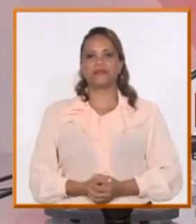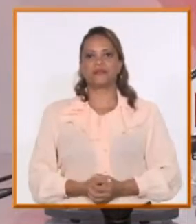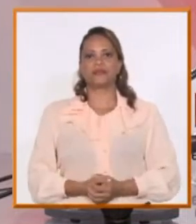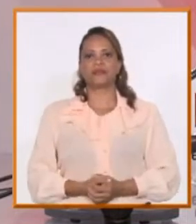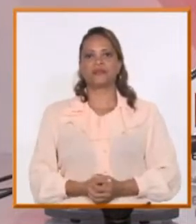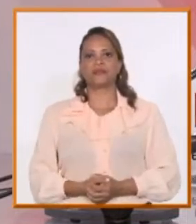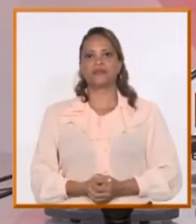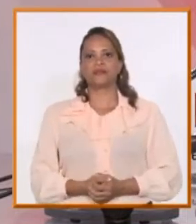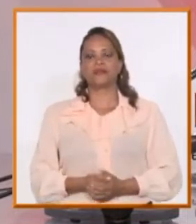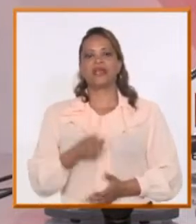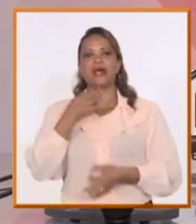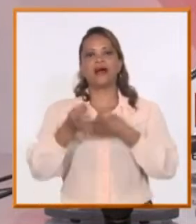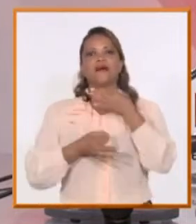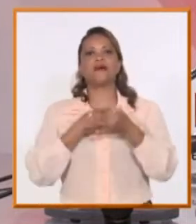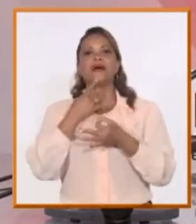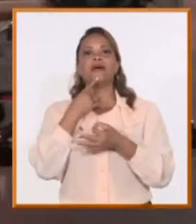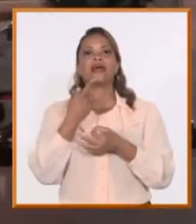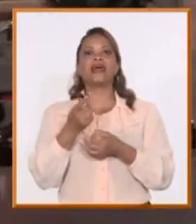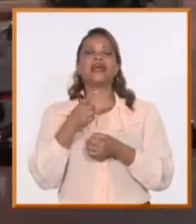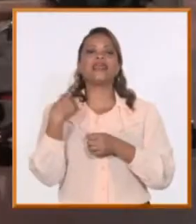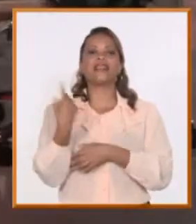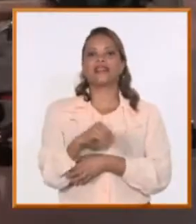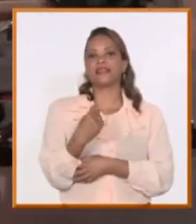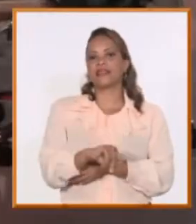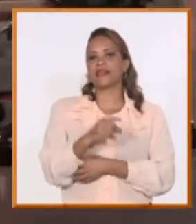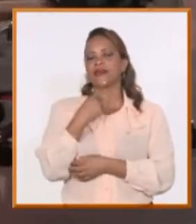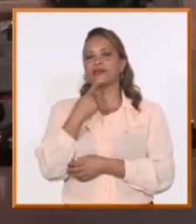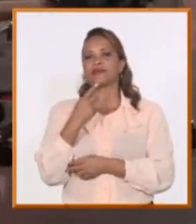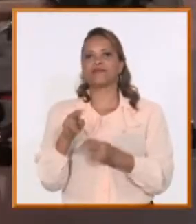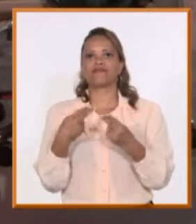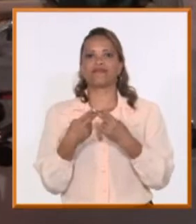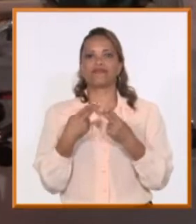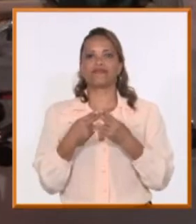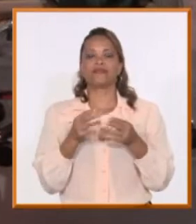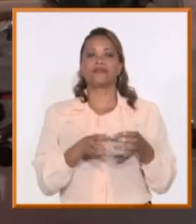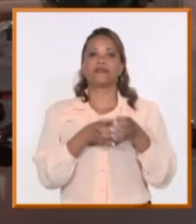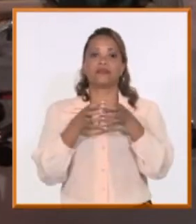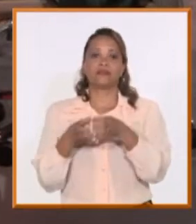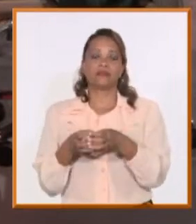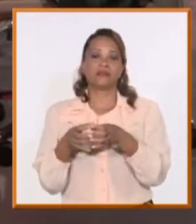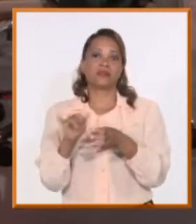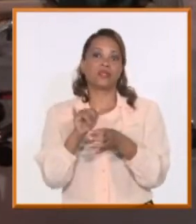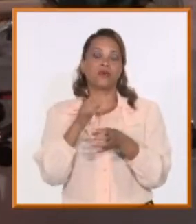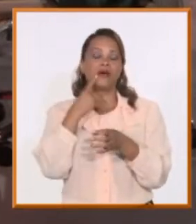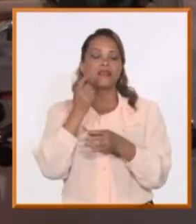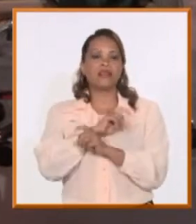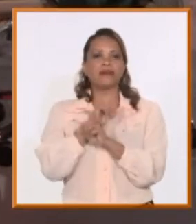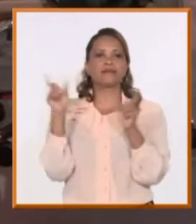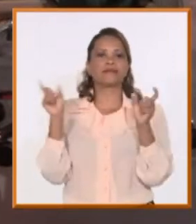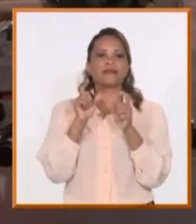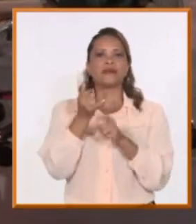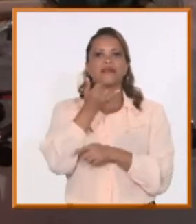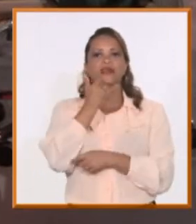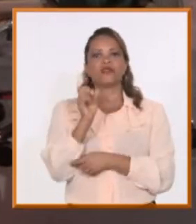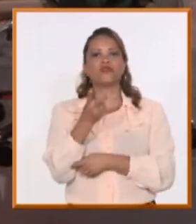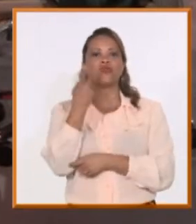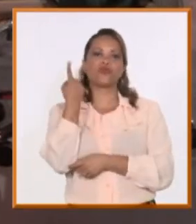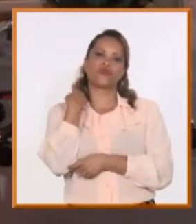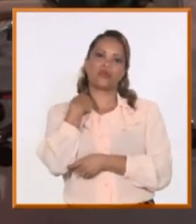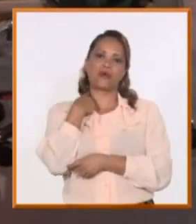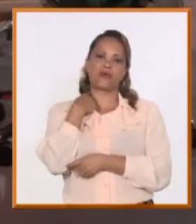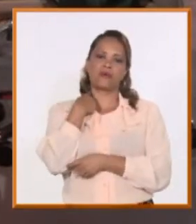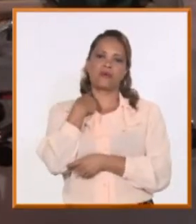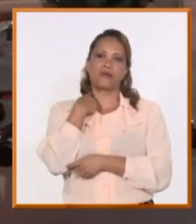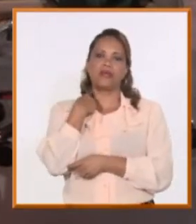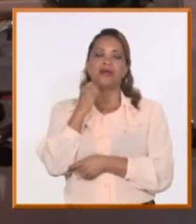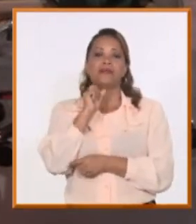Se hablaba de dinámica y contexto, Arián. Dinámica y contexto para esta delegación ha sido también el impacto que ha tenido en los 2 últimos años, sobre todo